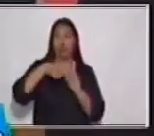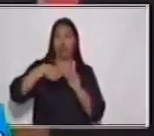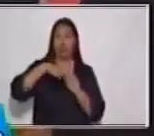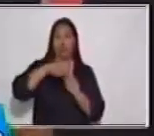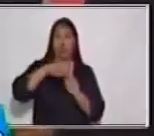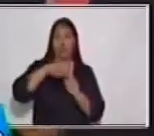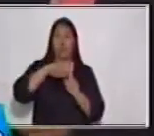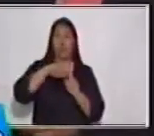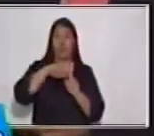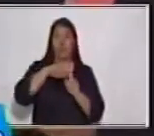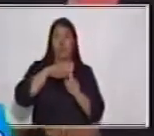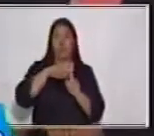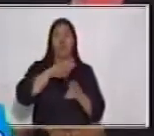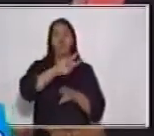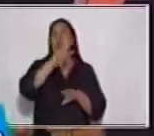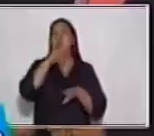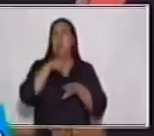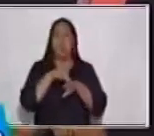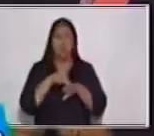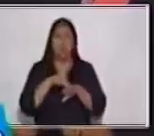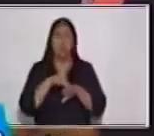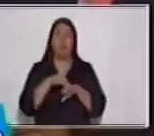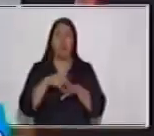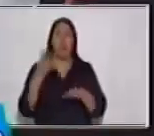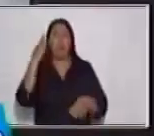el mismo denominador.